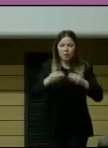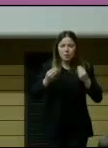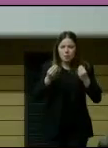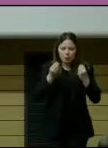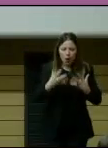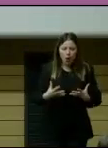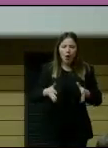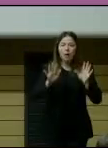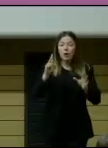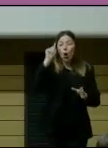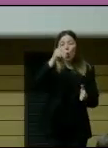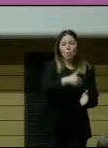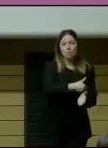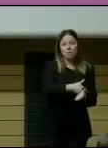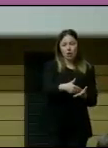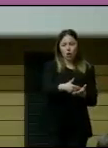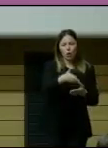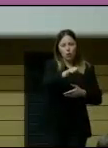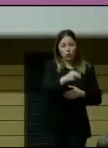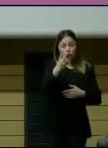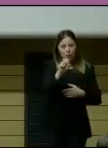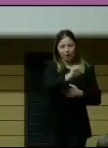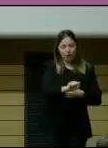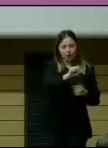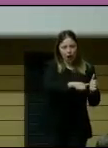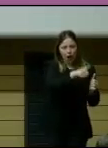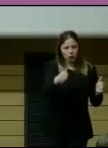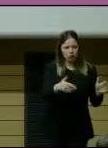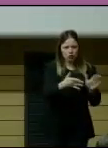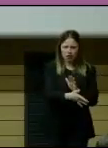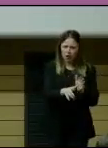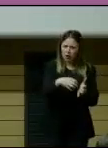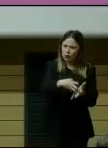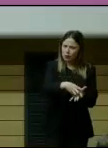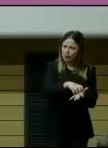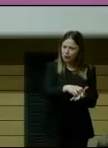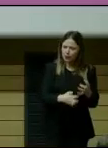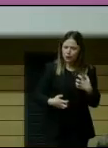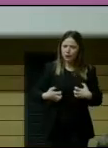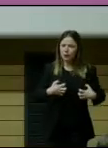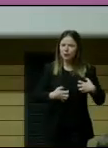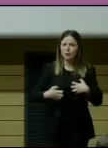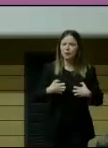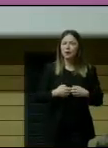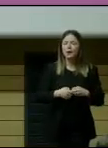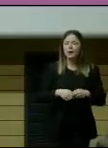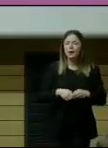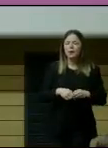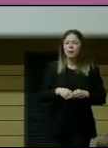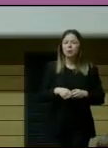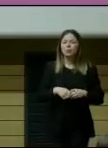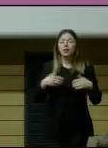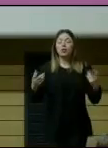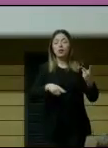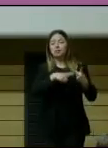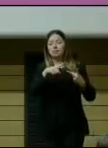pero 1 millón de muertos en 20 años, pues genera mucha inquietud a los profesionales, claro. Y eso lo genera, claro.